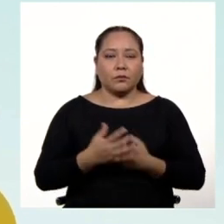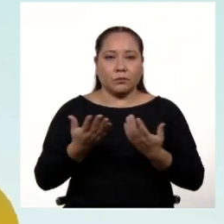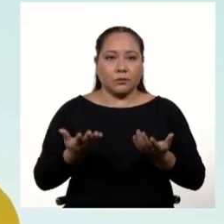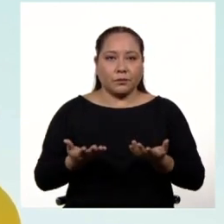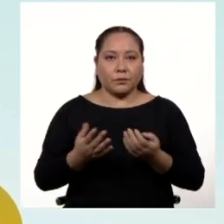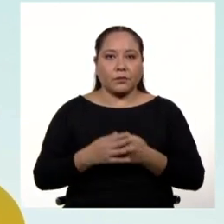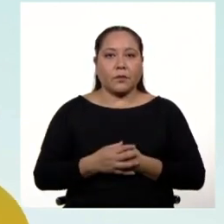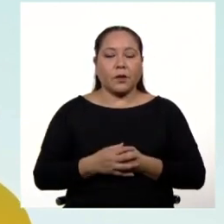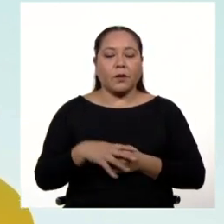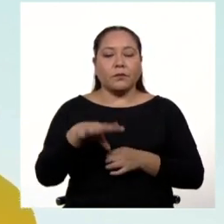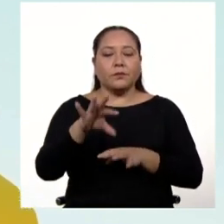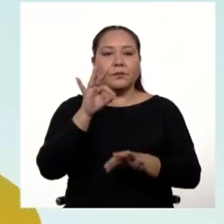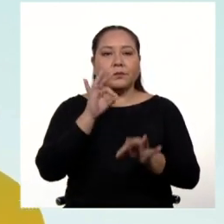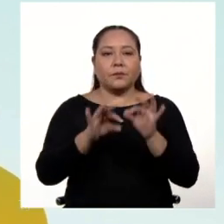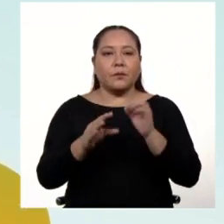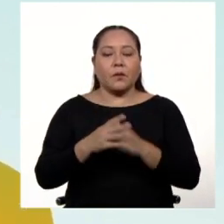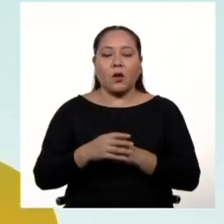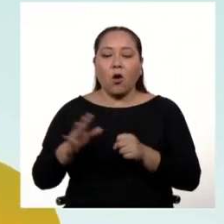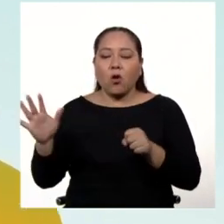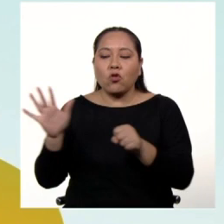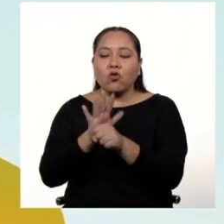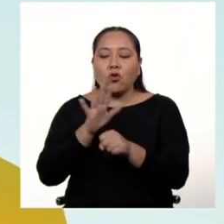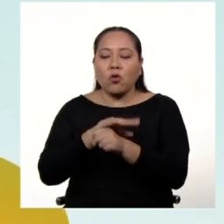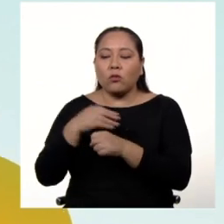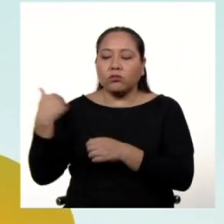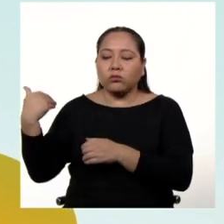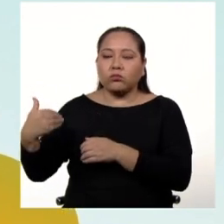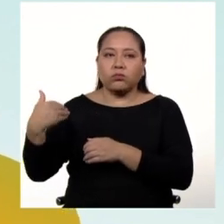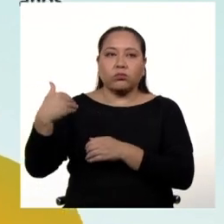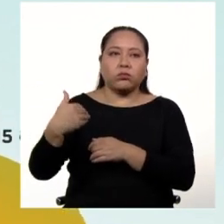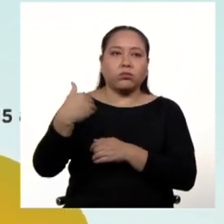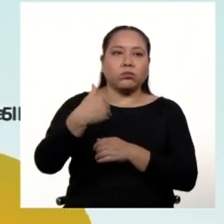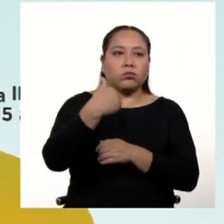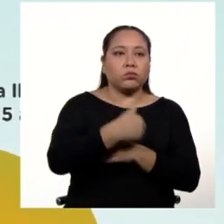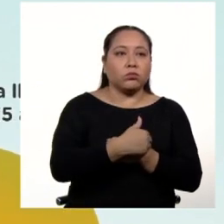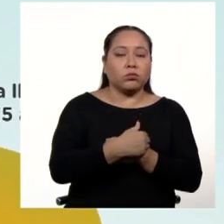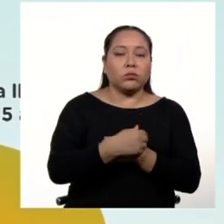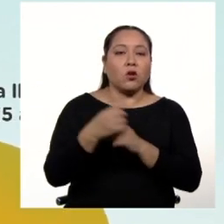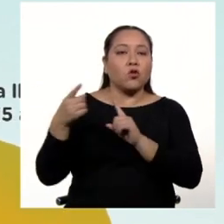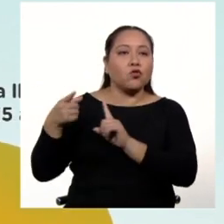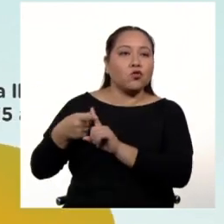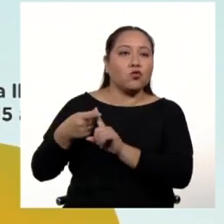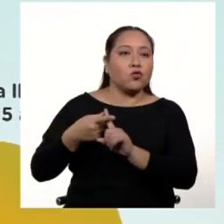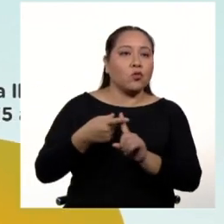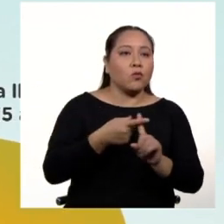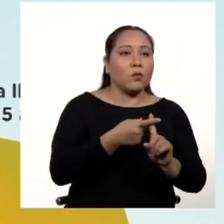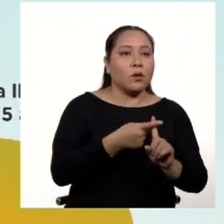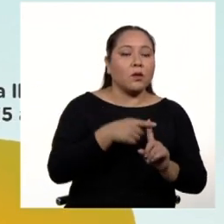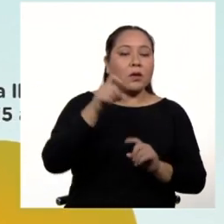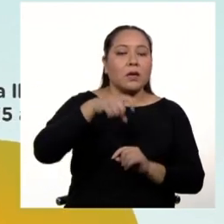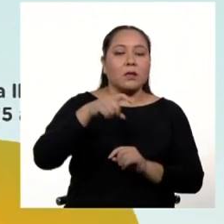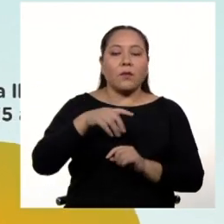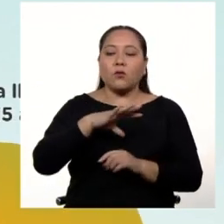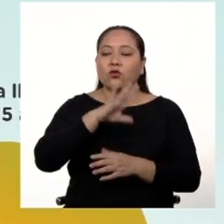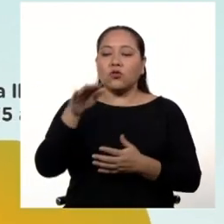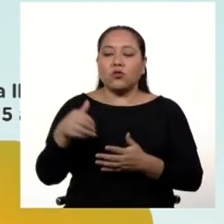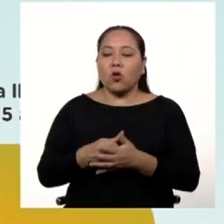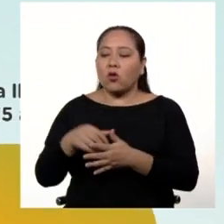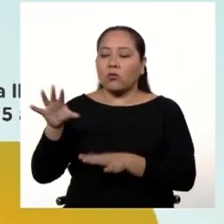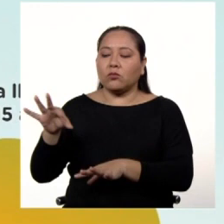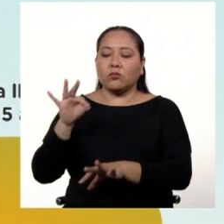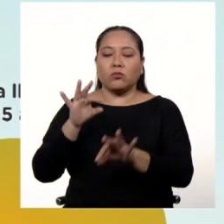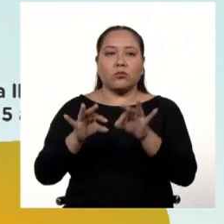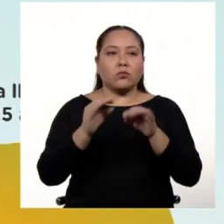Entonces, para encontrar el total del ahorro en los 15 años, primero hallamos todos los términos de la progresión